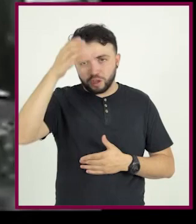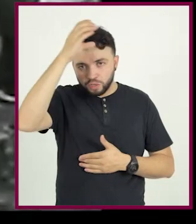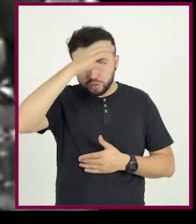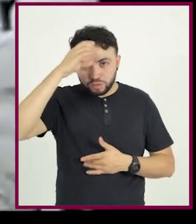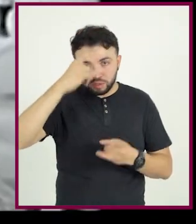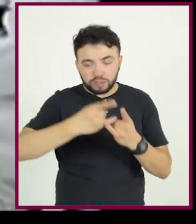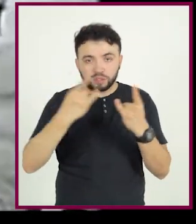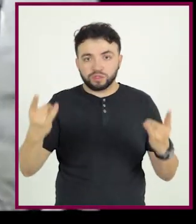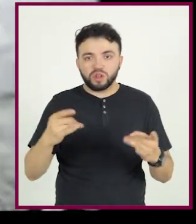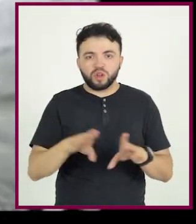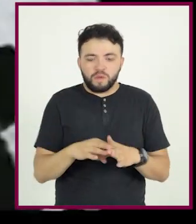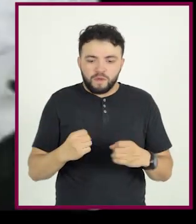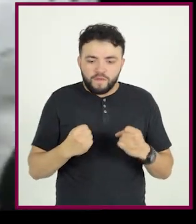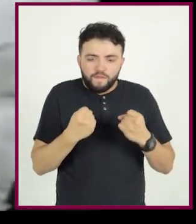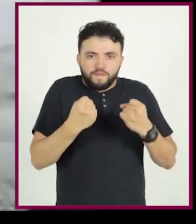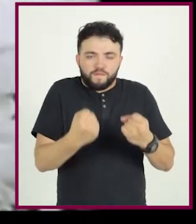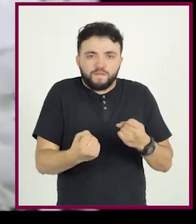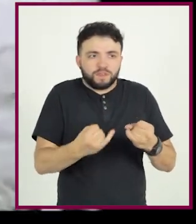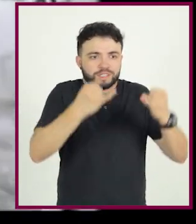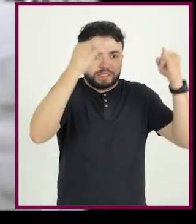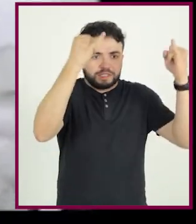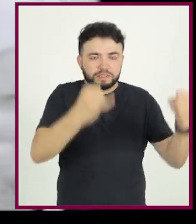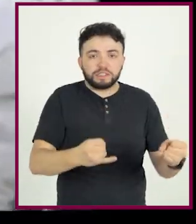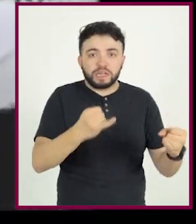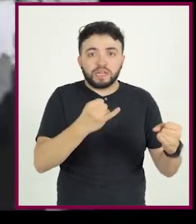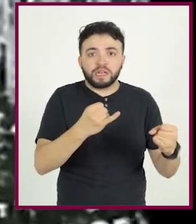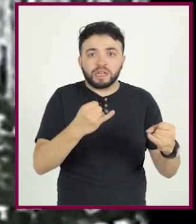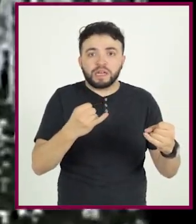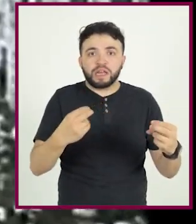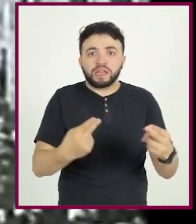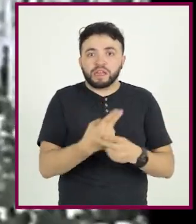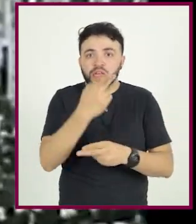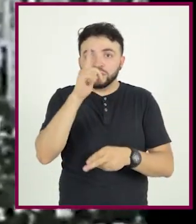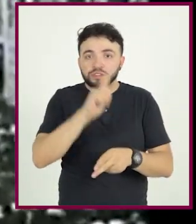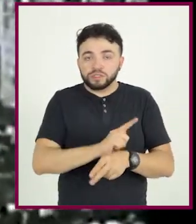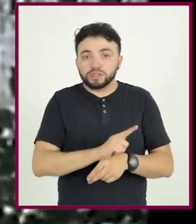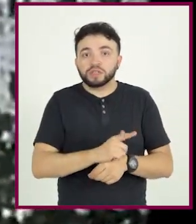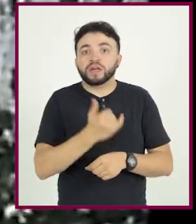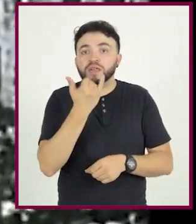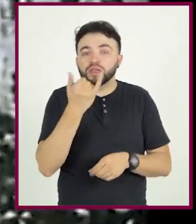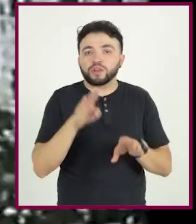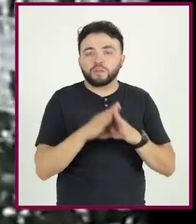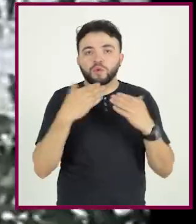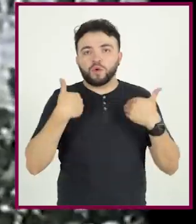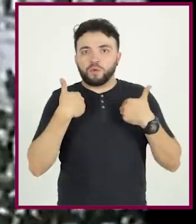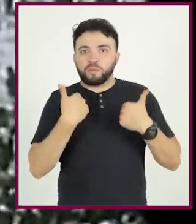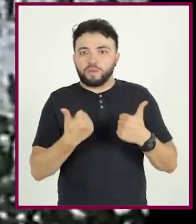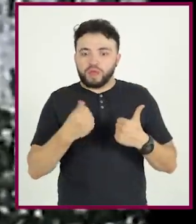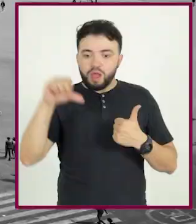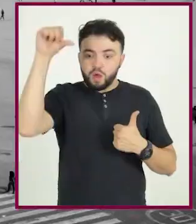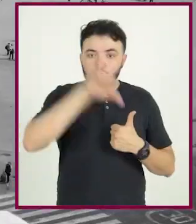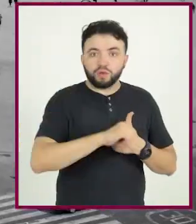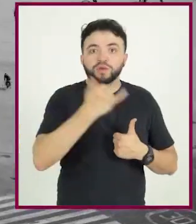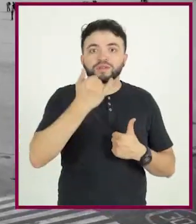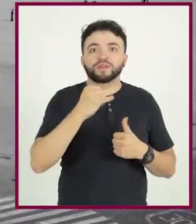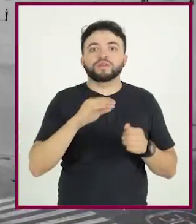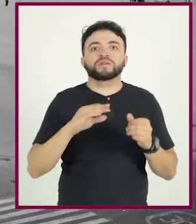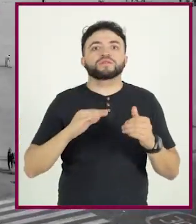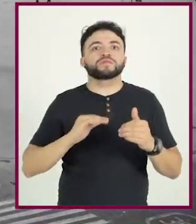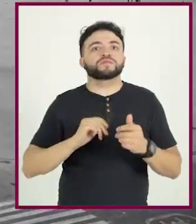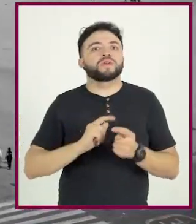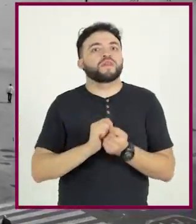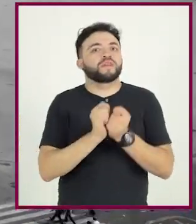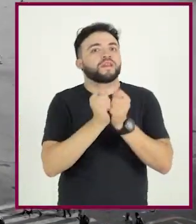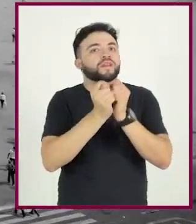a tener conciencia histórica, fortalecer la identidad nacional, comprender el presente y construir